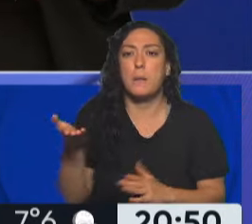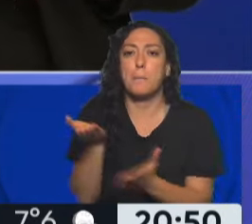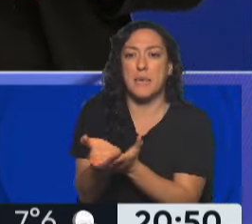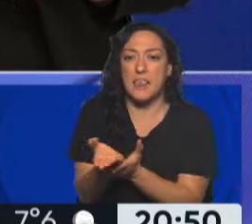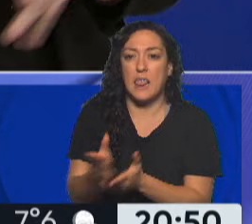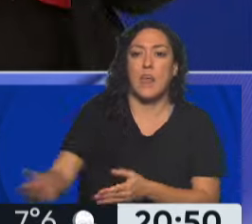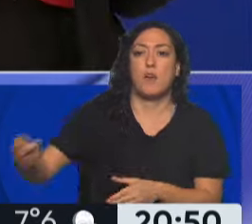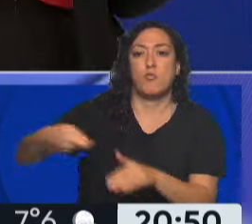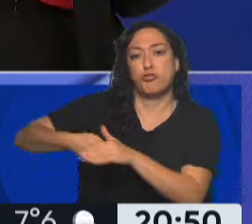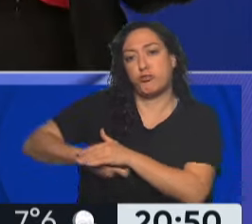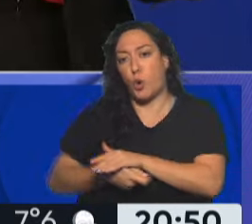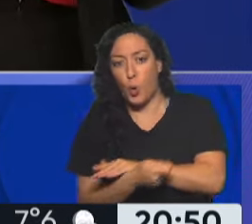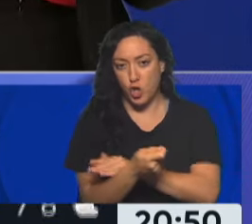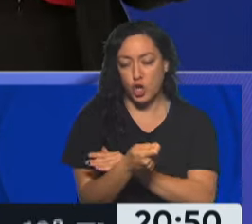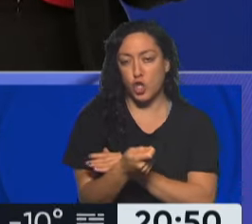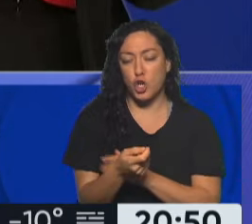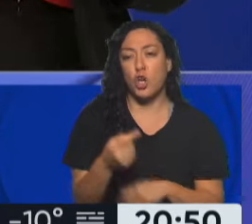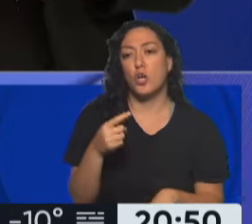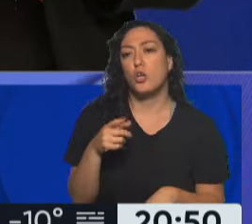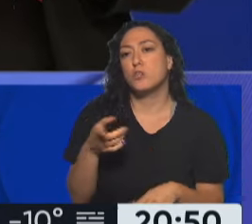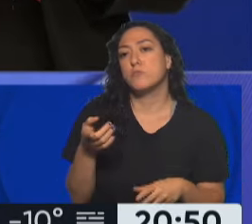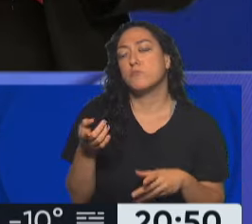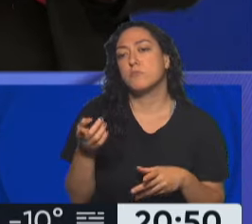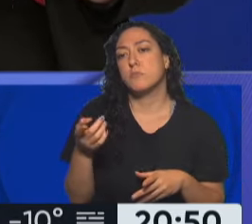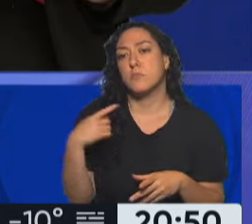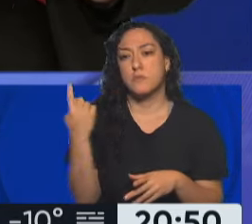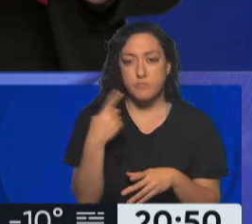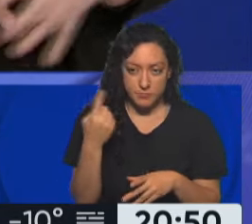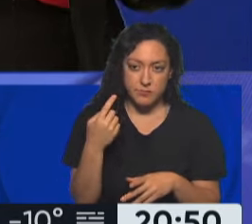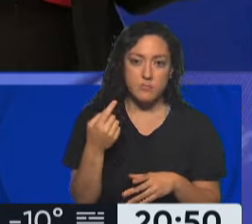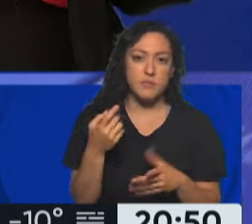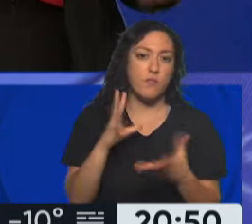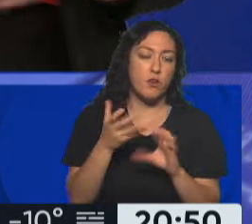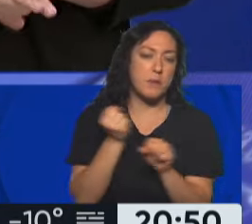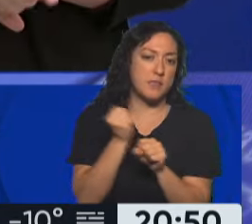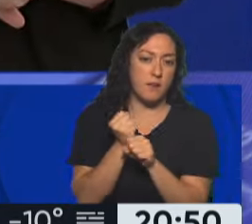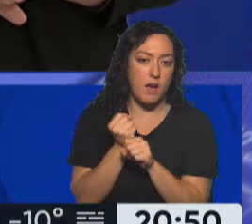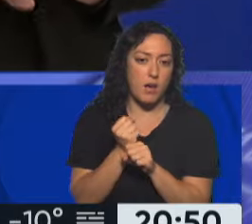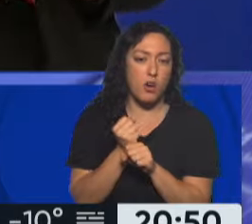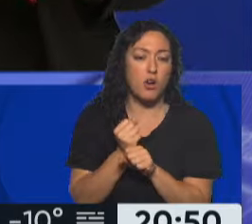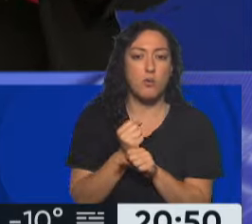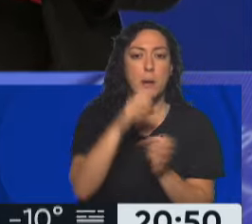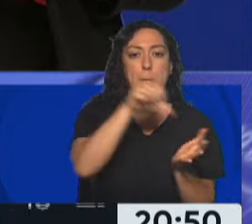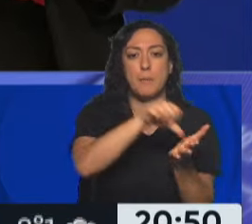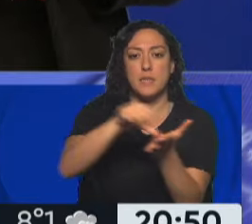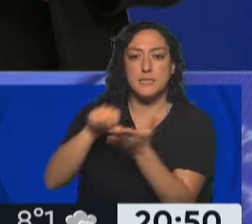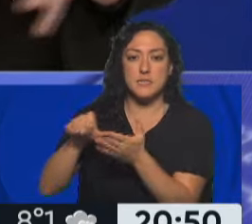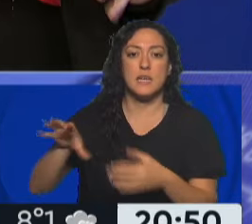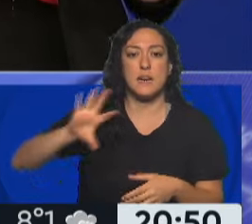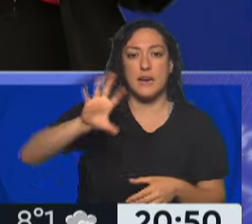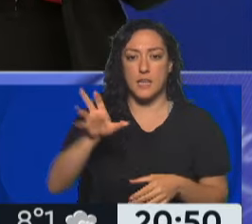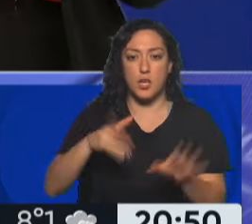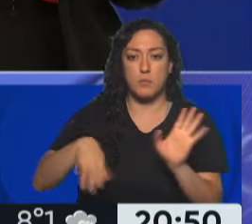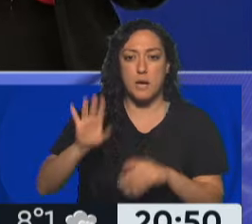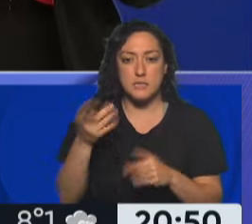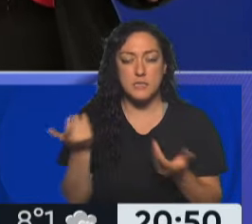de sobornos en lo que se conoce o se conoció como operaba Odebrecht en gran parte de los países de la región,